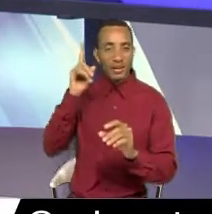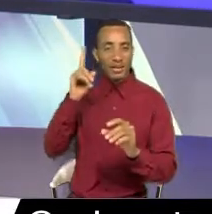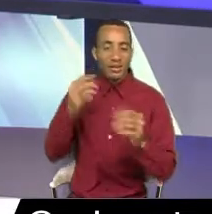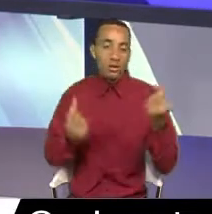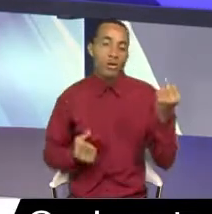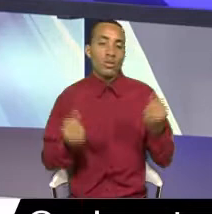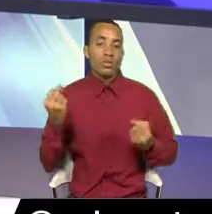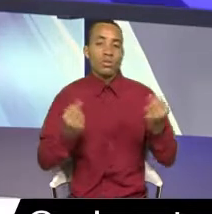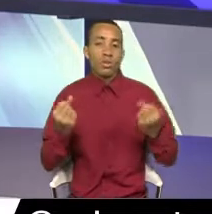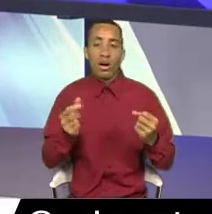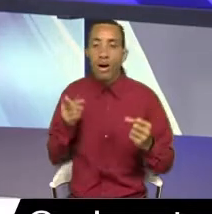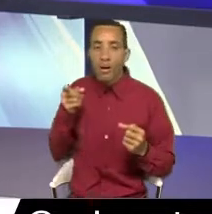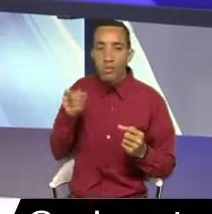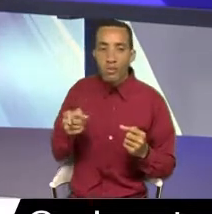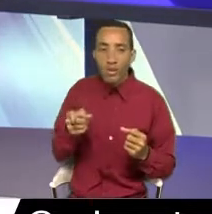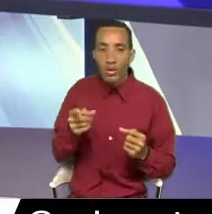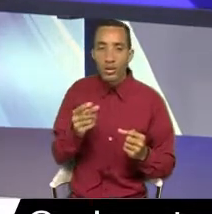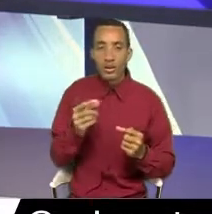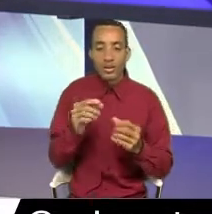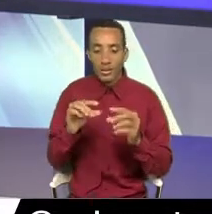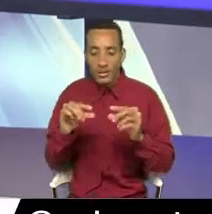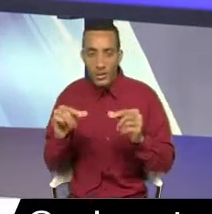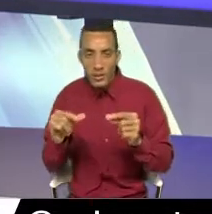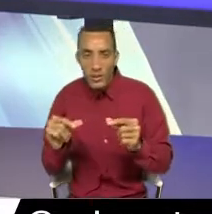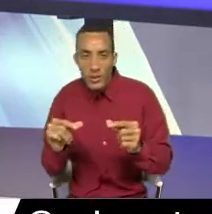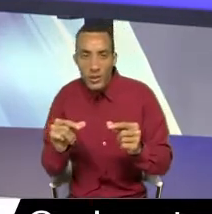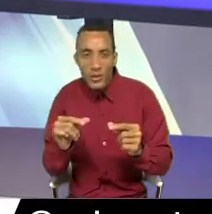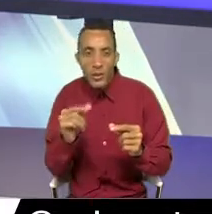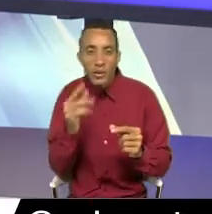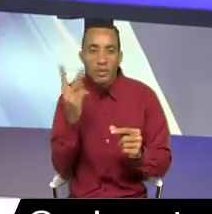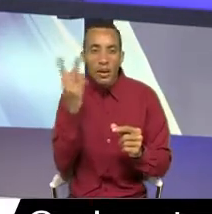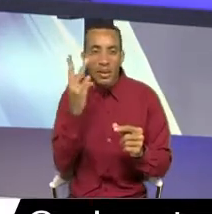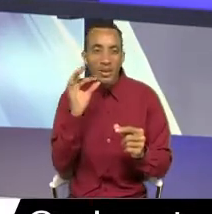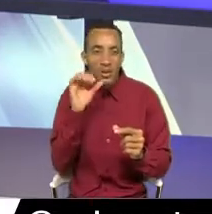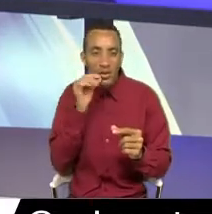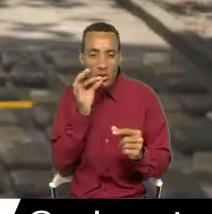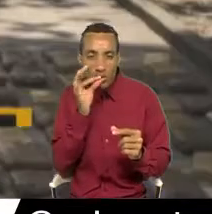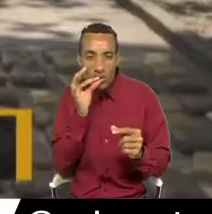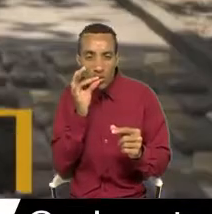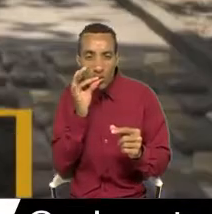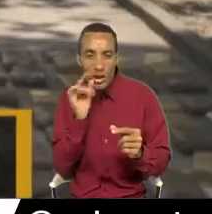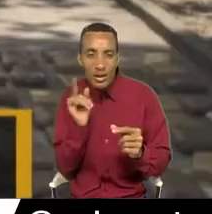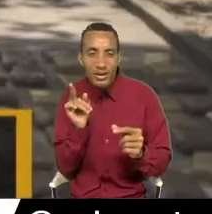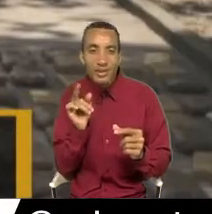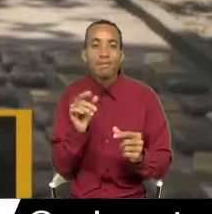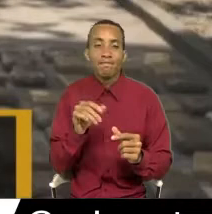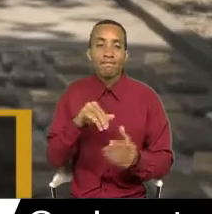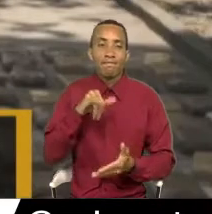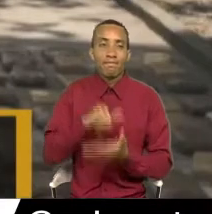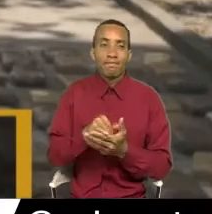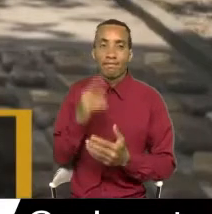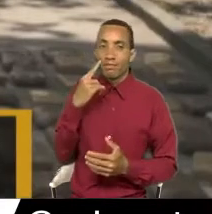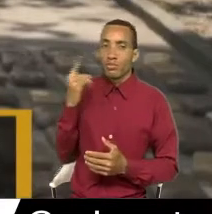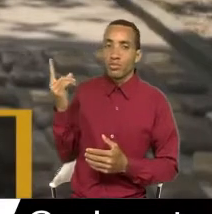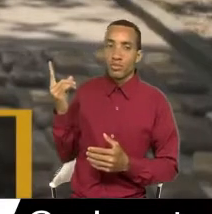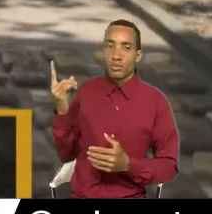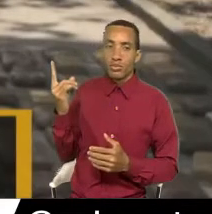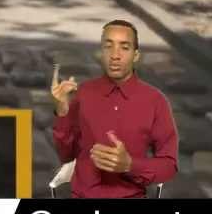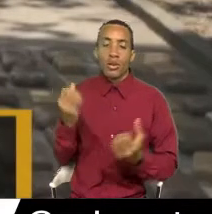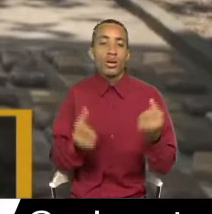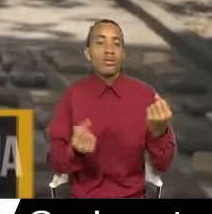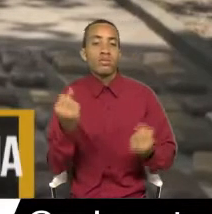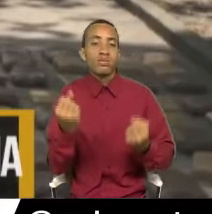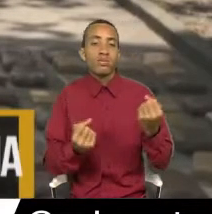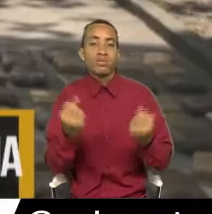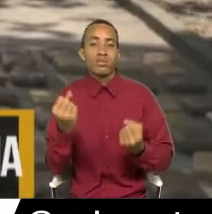El narcótico estaba escondido entre rollos de papel higiénico. Ese camión tipo de saca que venía de la población de Puerto